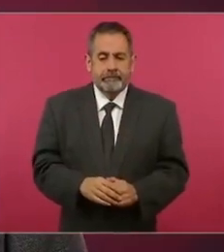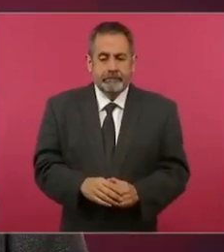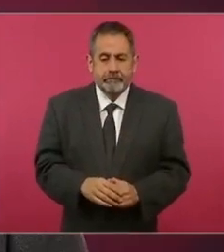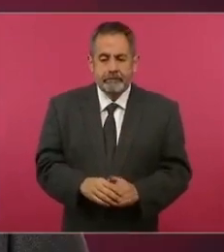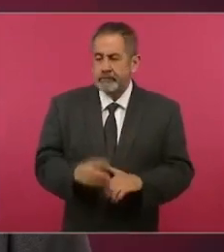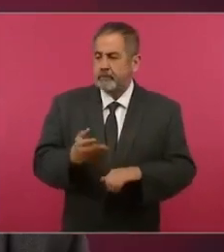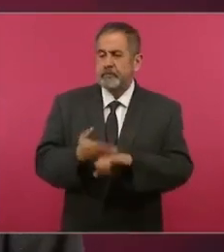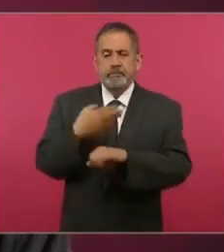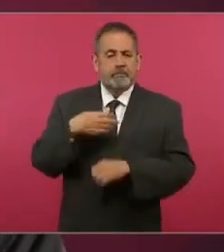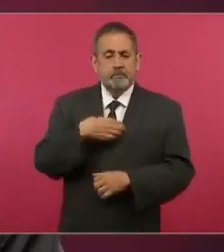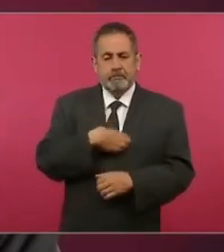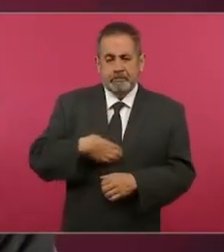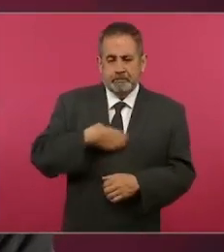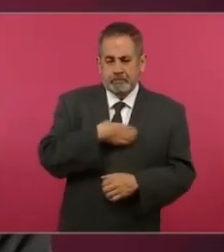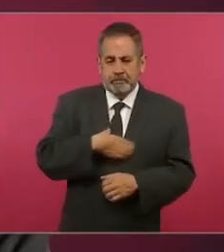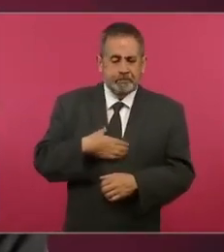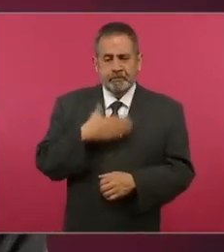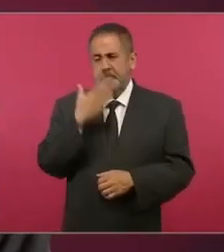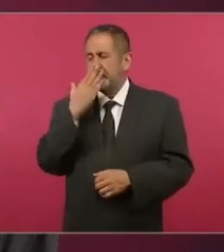muy contento,